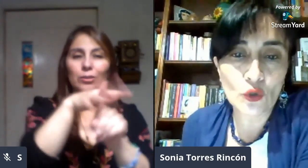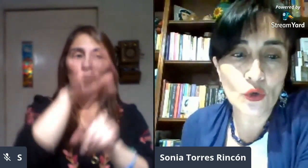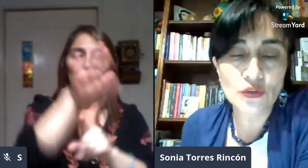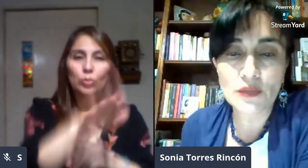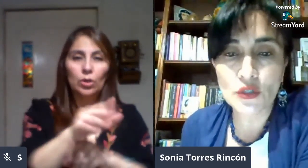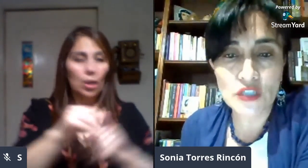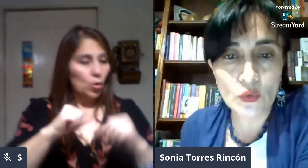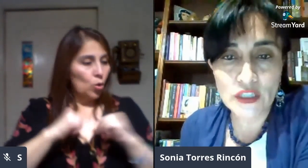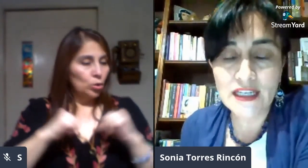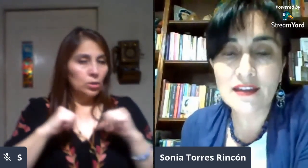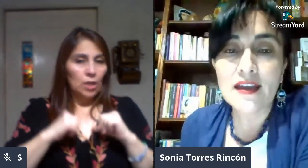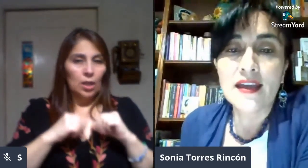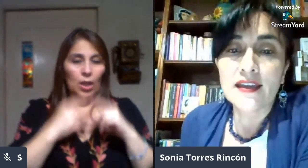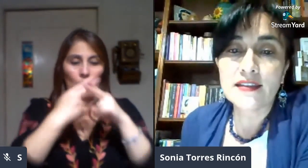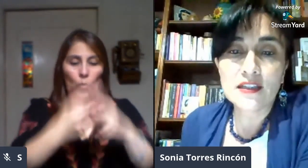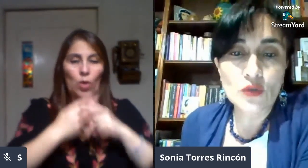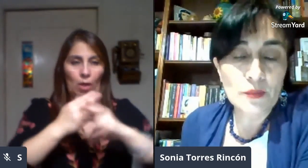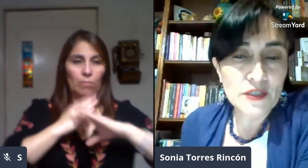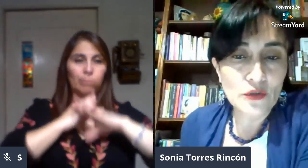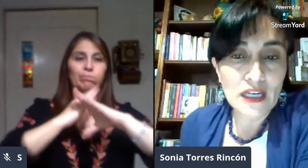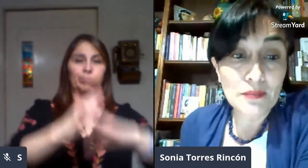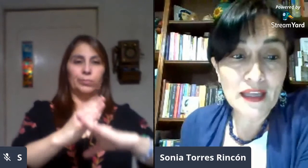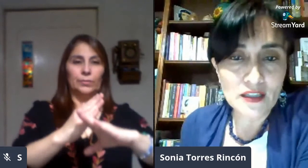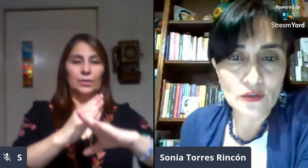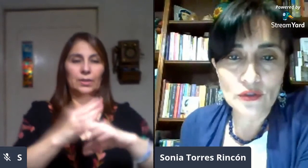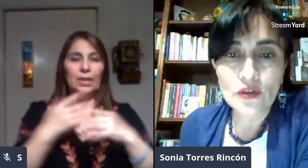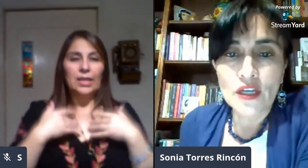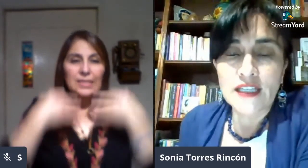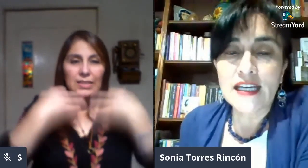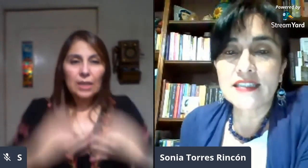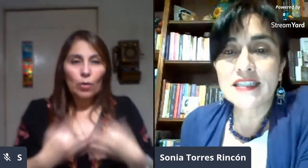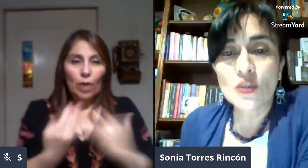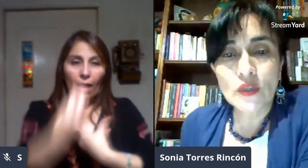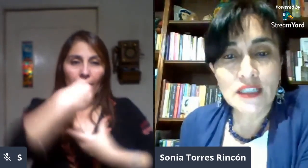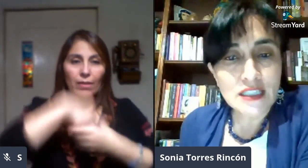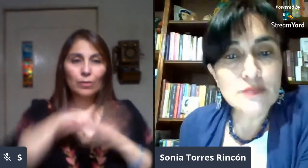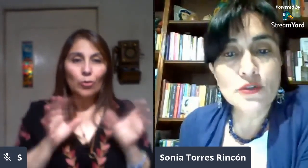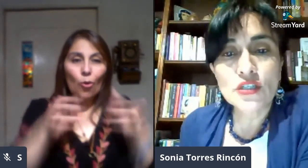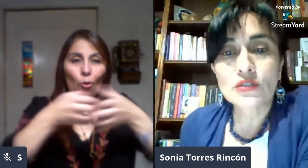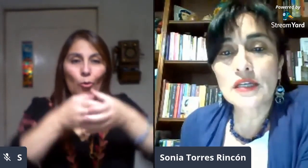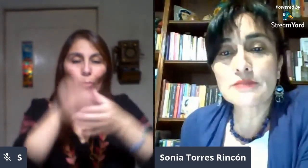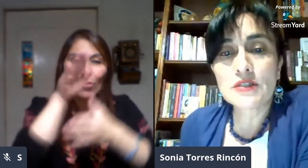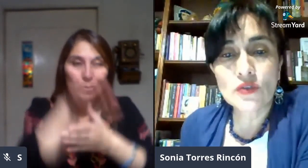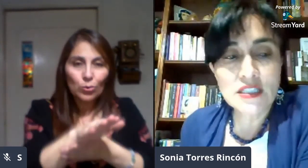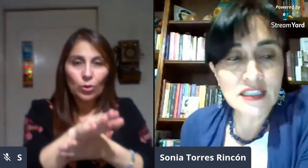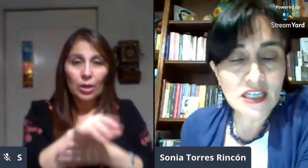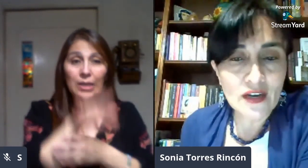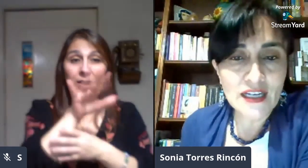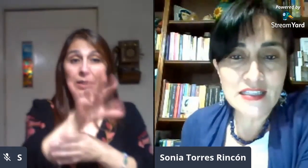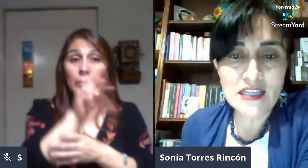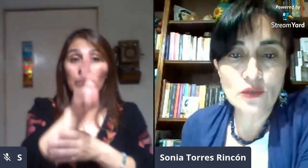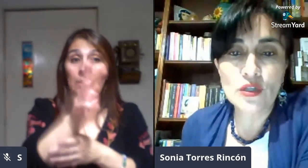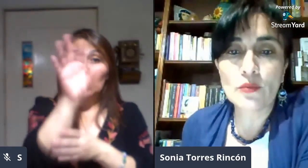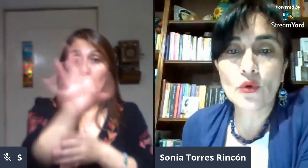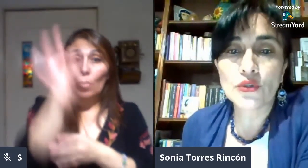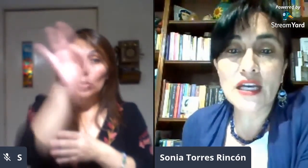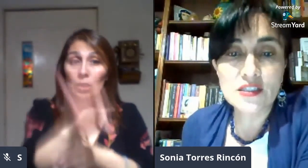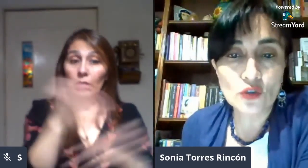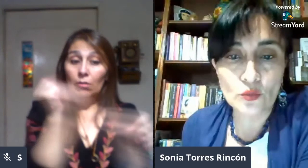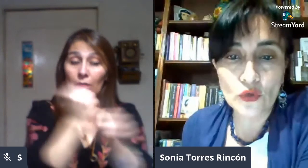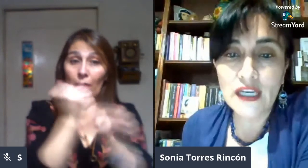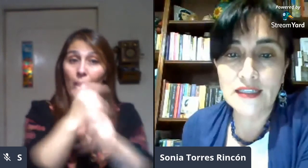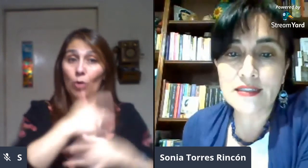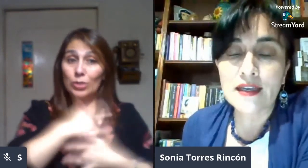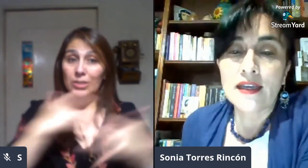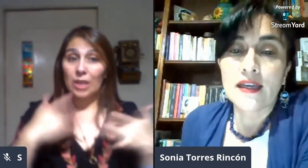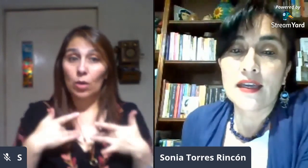de protocolos de bioseguridad dentro del personal médico, ¿no? Y allí el 53% de las personas que trabajan en salud en Bogotá